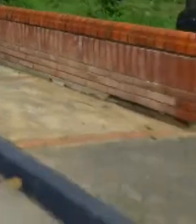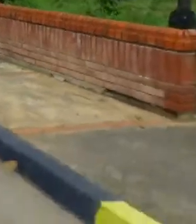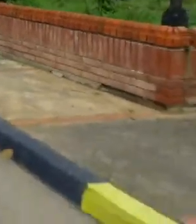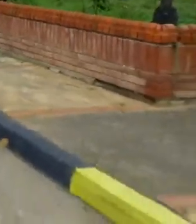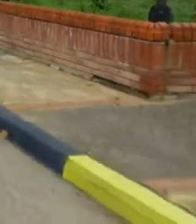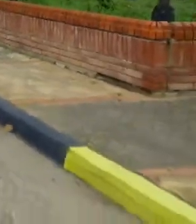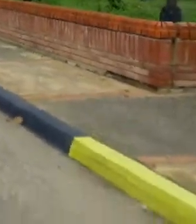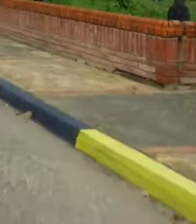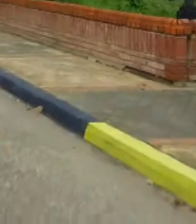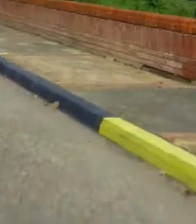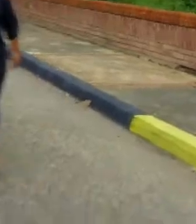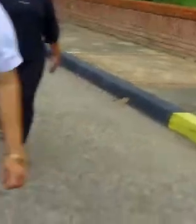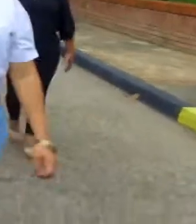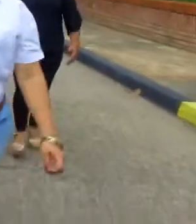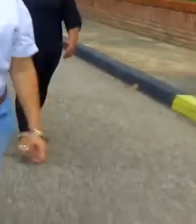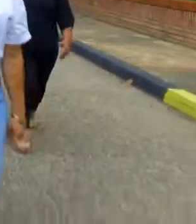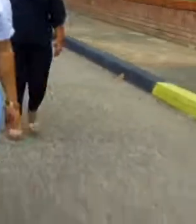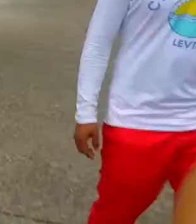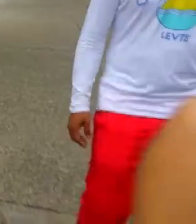Barranca Bermeja nos duele.